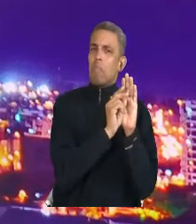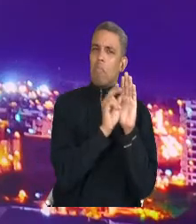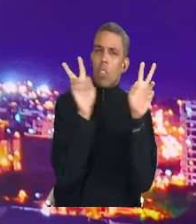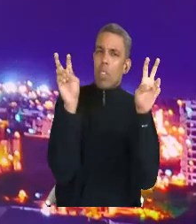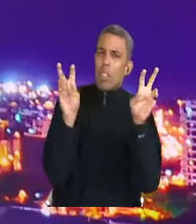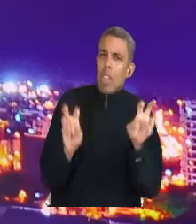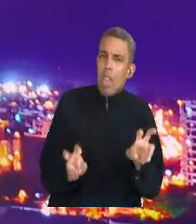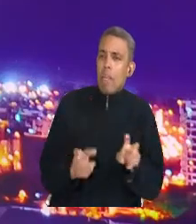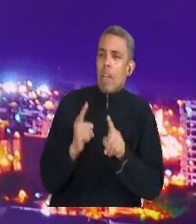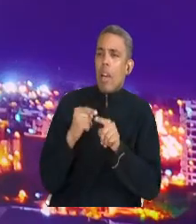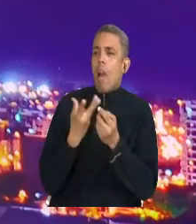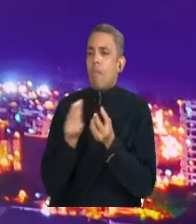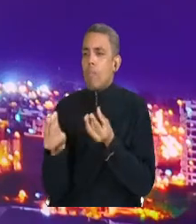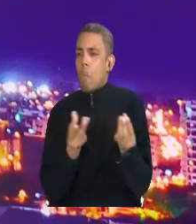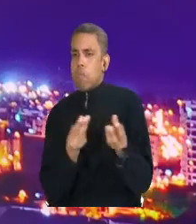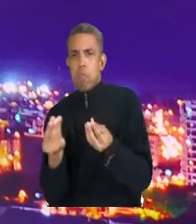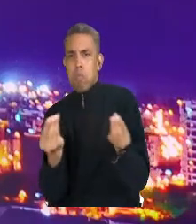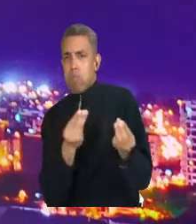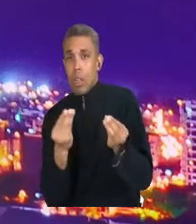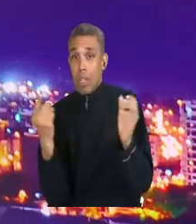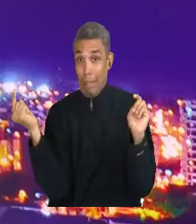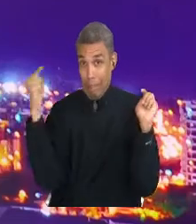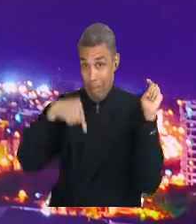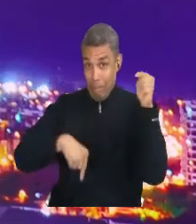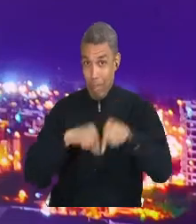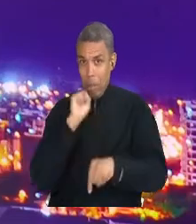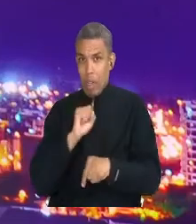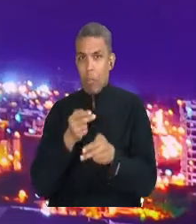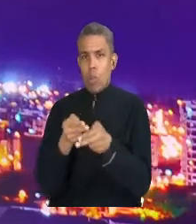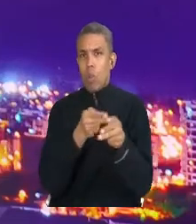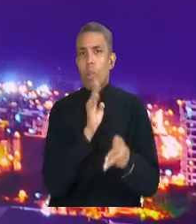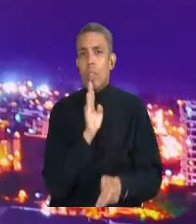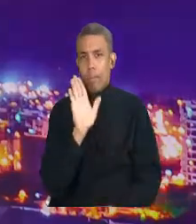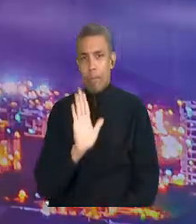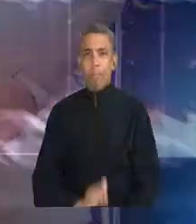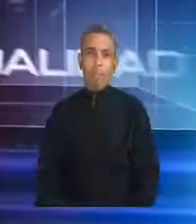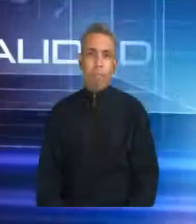confirmado su presencia, la fecha en que va esta nueva versión. Ya regresamos.